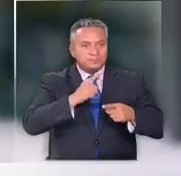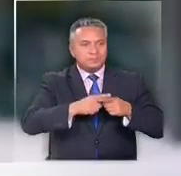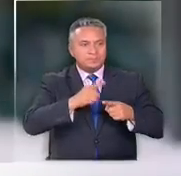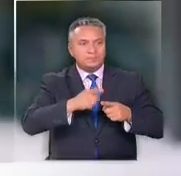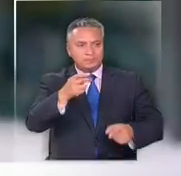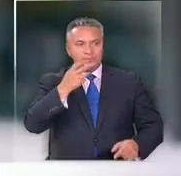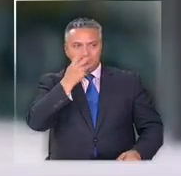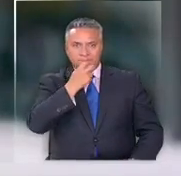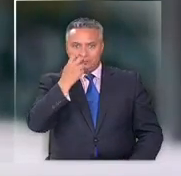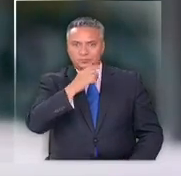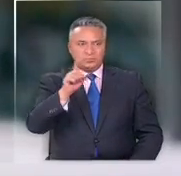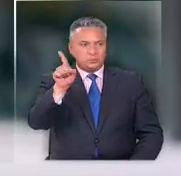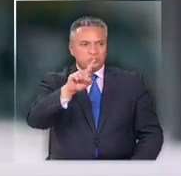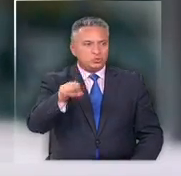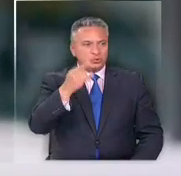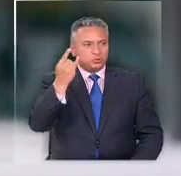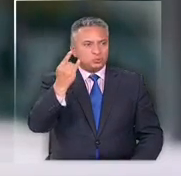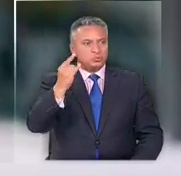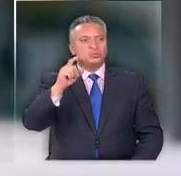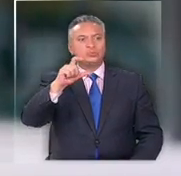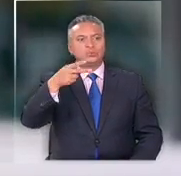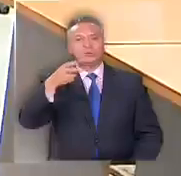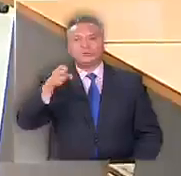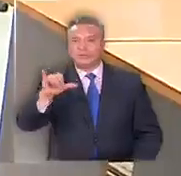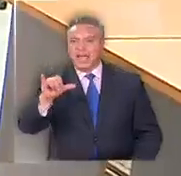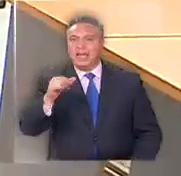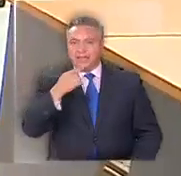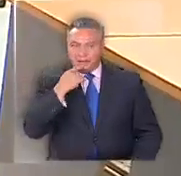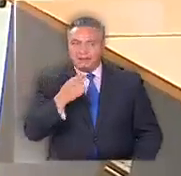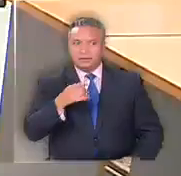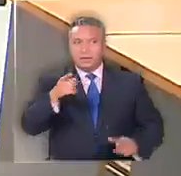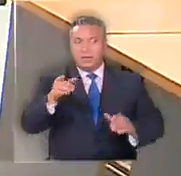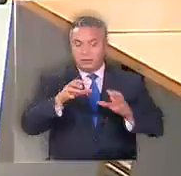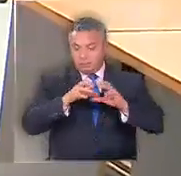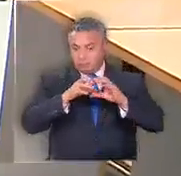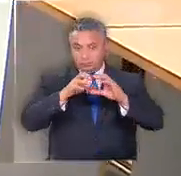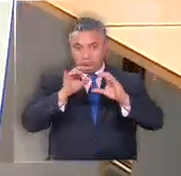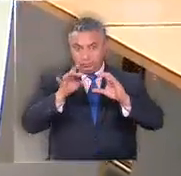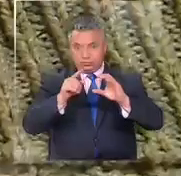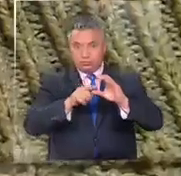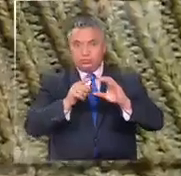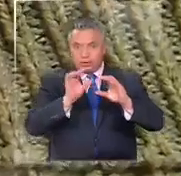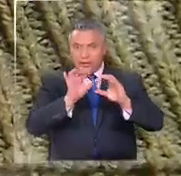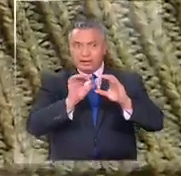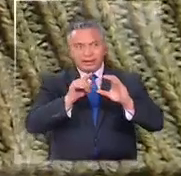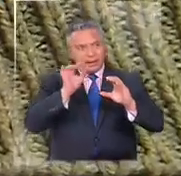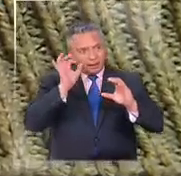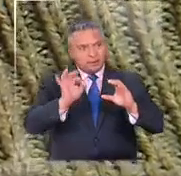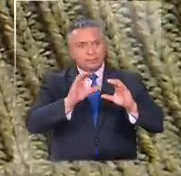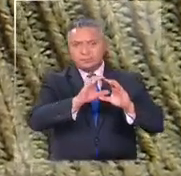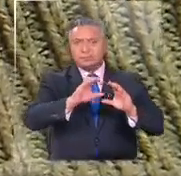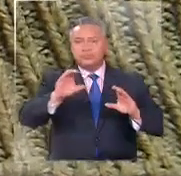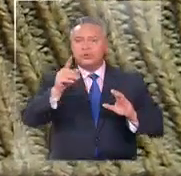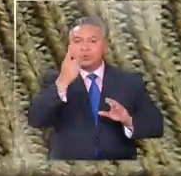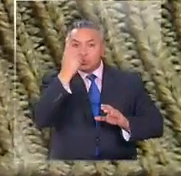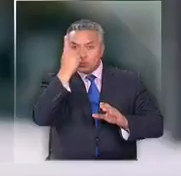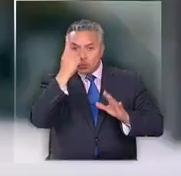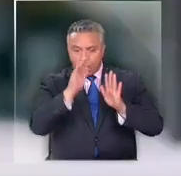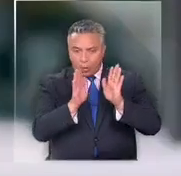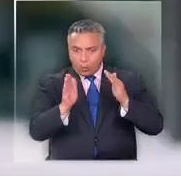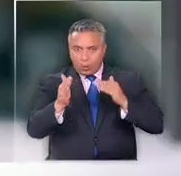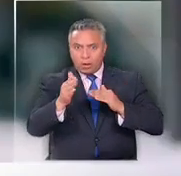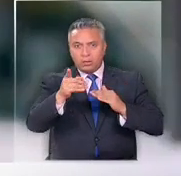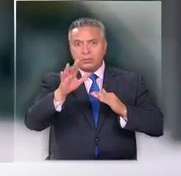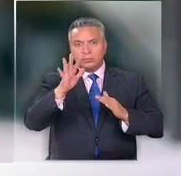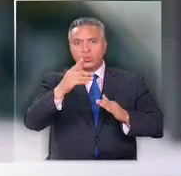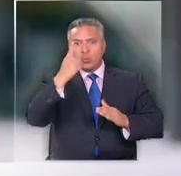Es un vehículo estandarizado denominado CubeSat. Es de algo que se denomina una unidad que tiene un volumen